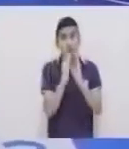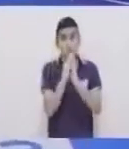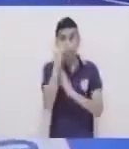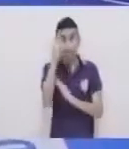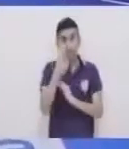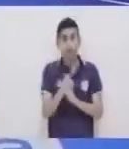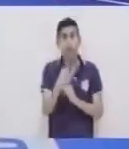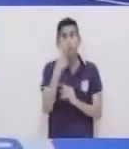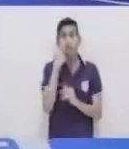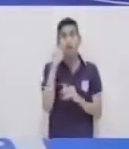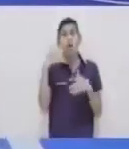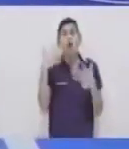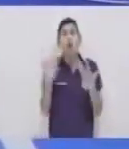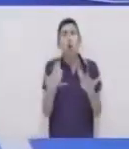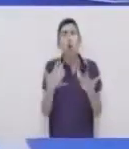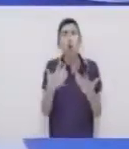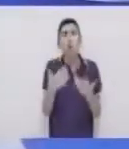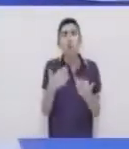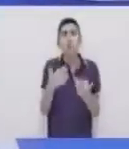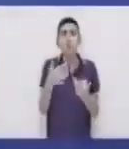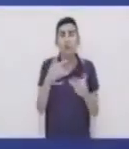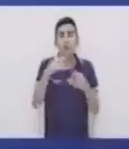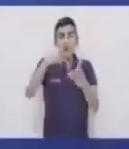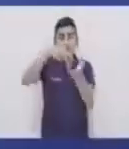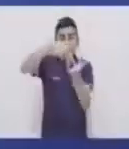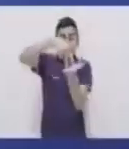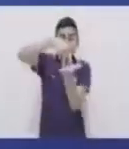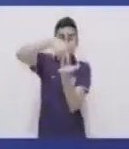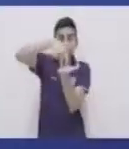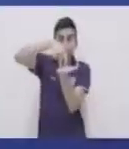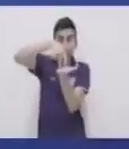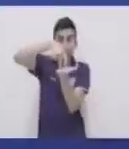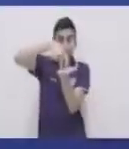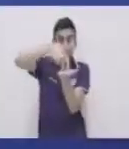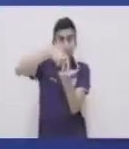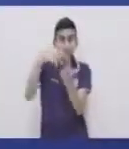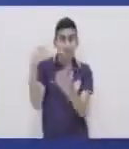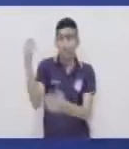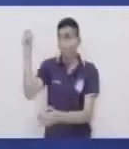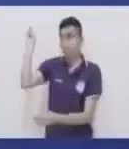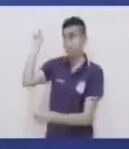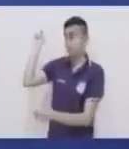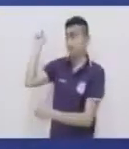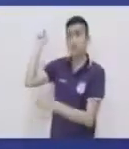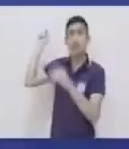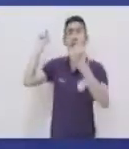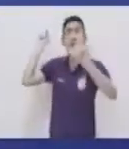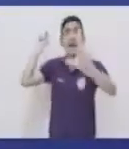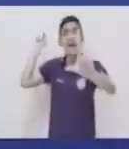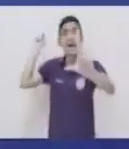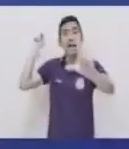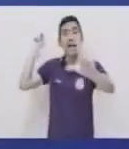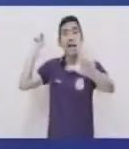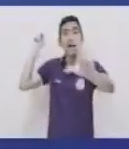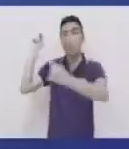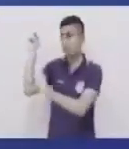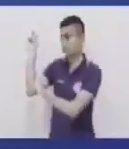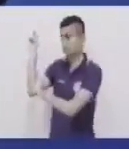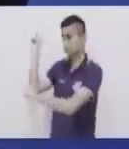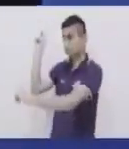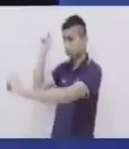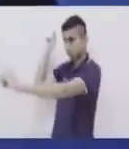lanzar es la siguiente, un pie adelante, el otro atrás, coloco mi brazo en forma de L, ¿sí?